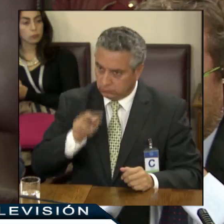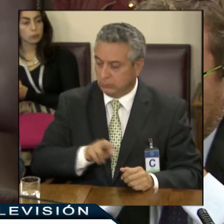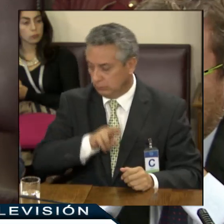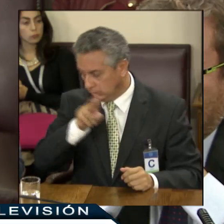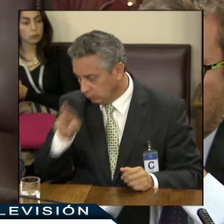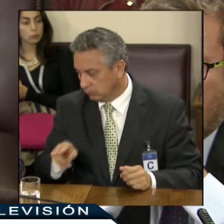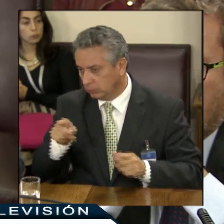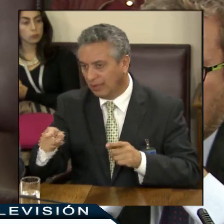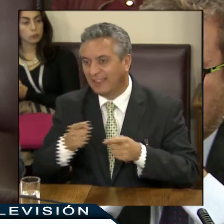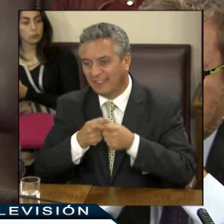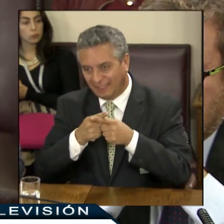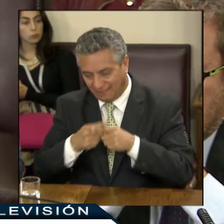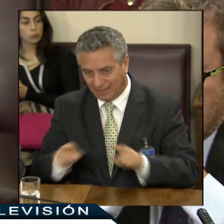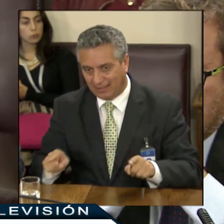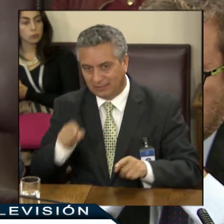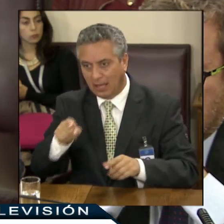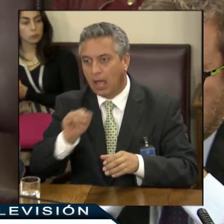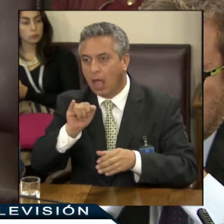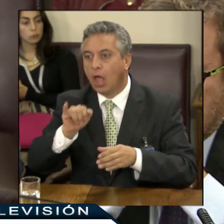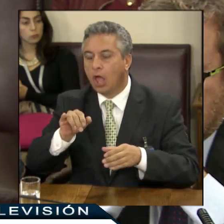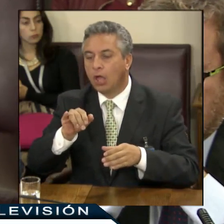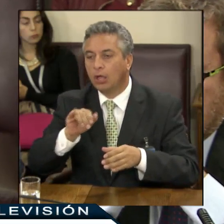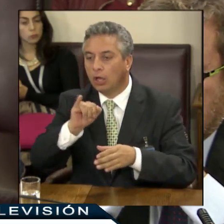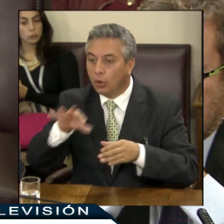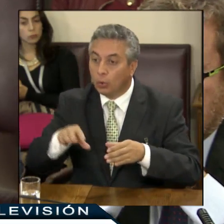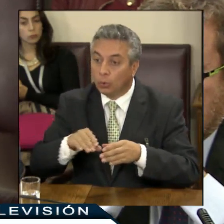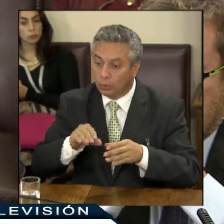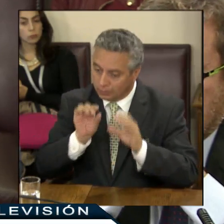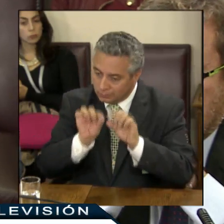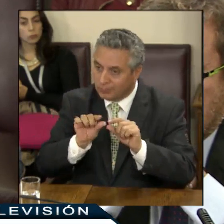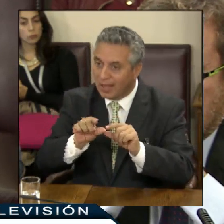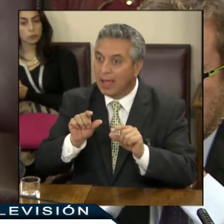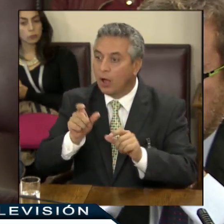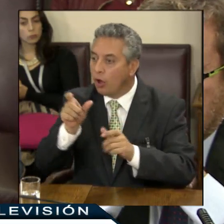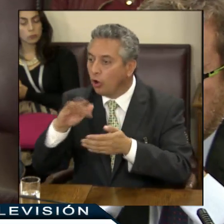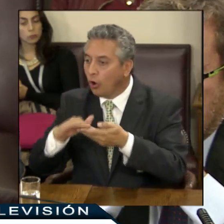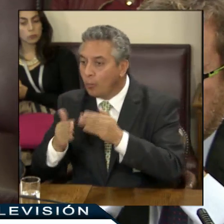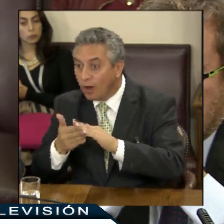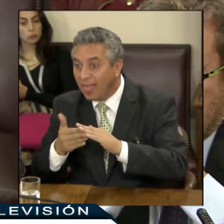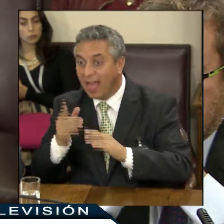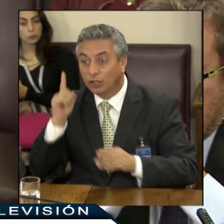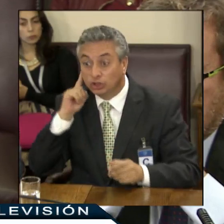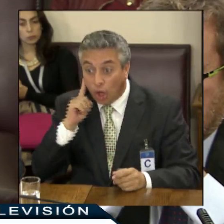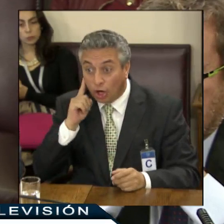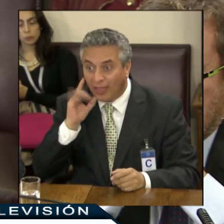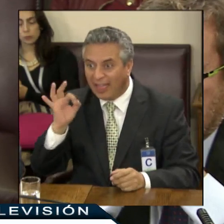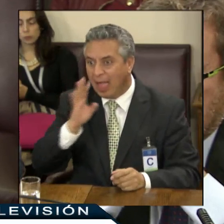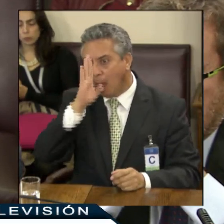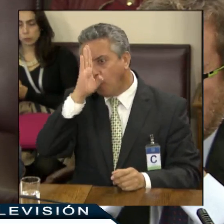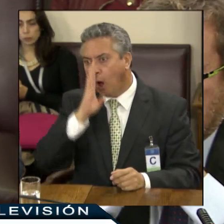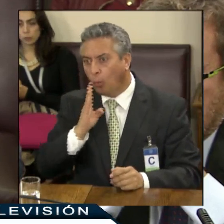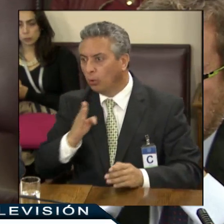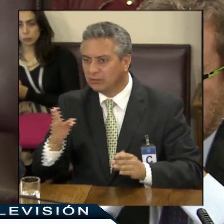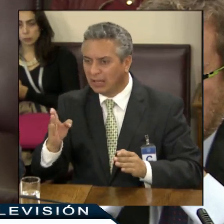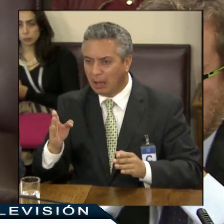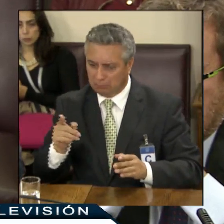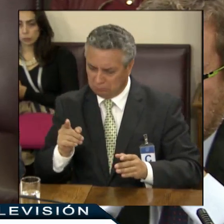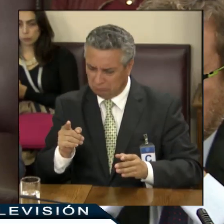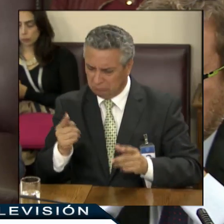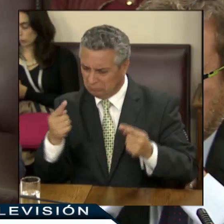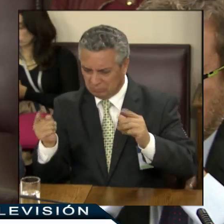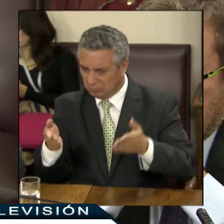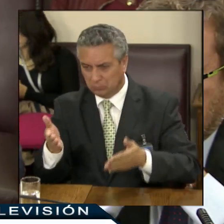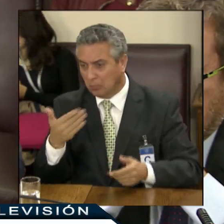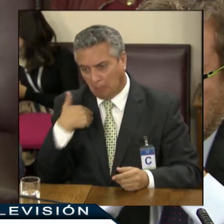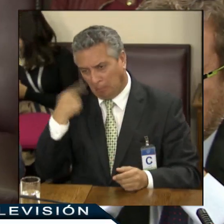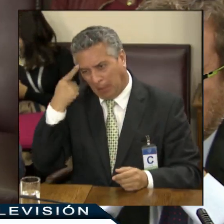la diferencia o sea el el inclusión entre comunidad sorda e hipoacúsica insisto es esa distinción no nos parece útil ni